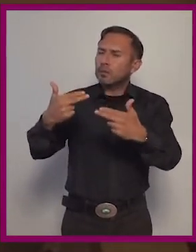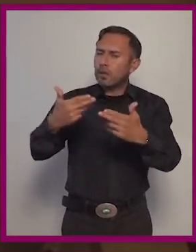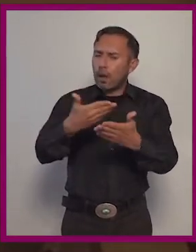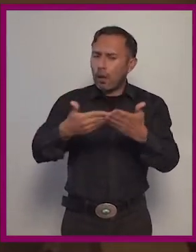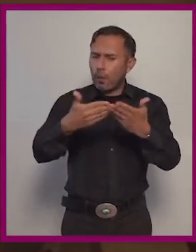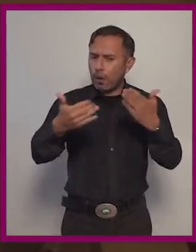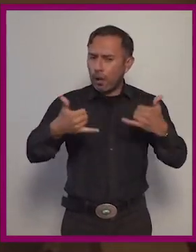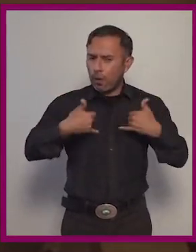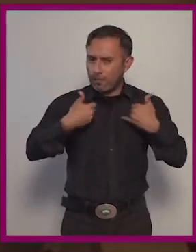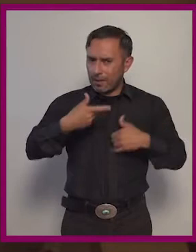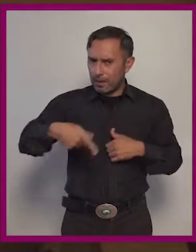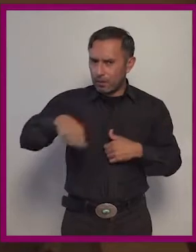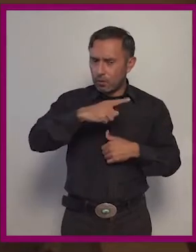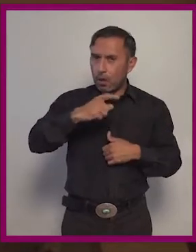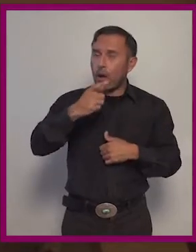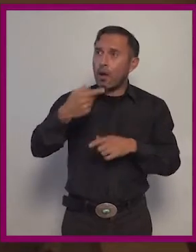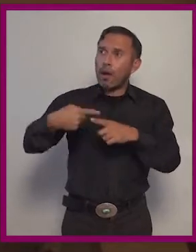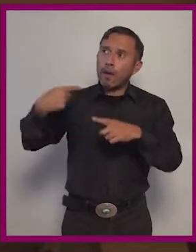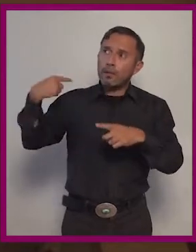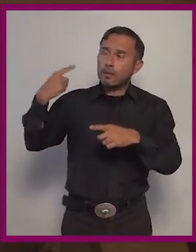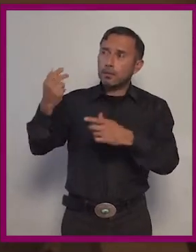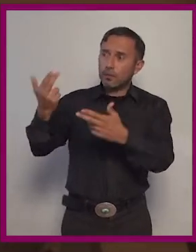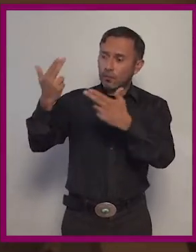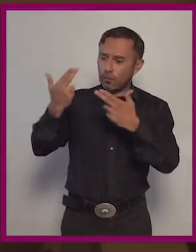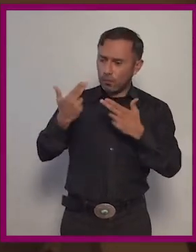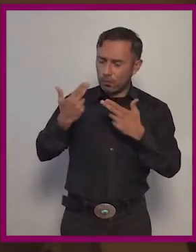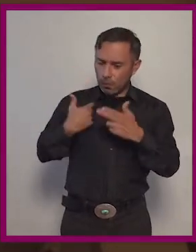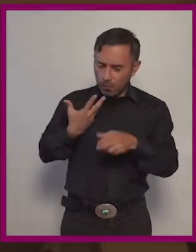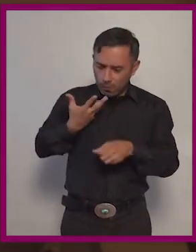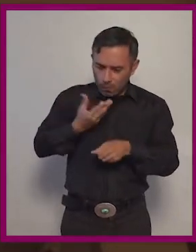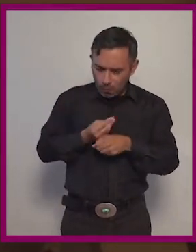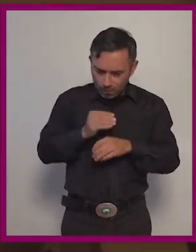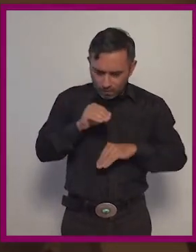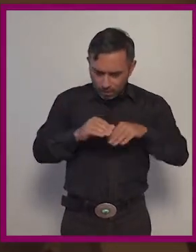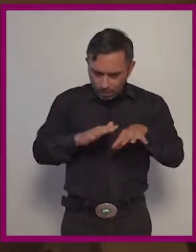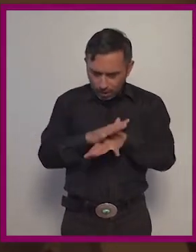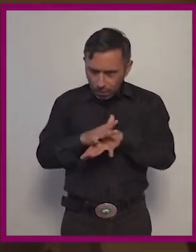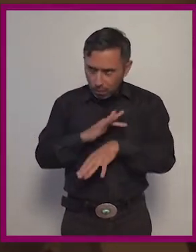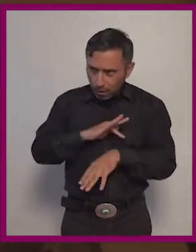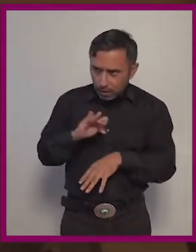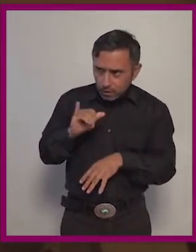una u otra manera lo heredado por sus ancestros? Sí se puede hacer.